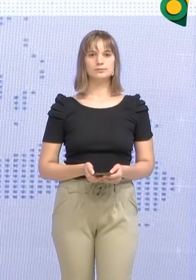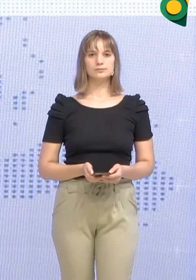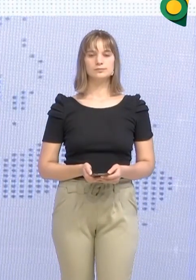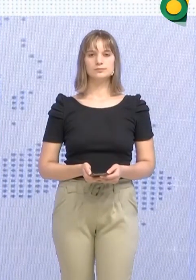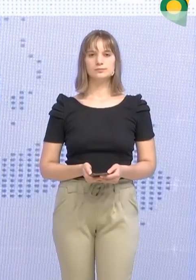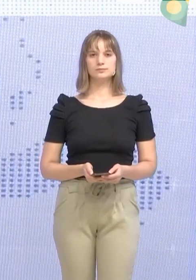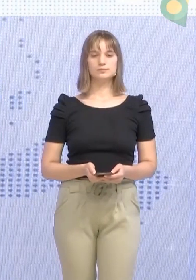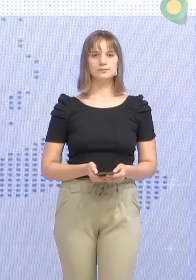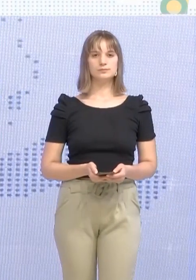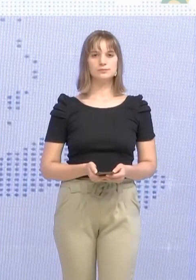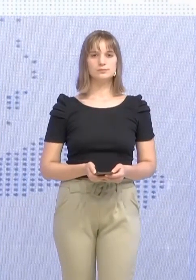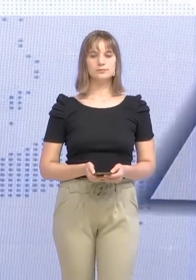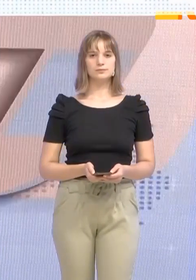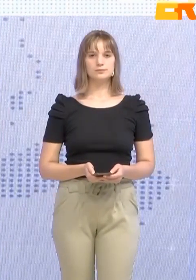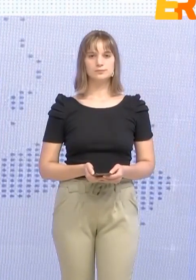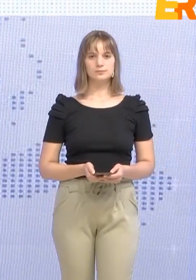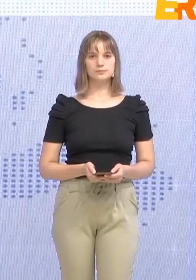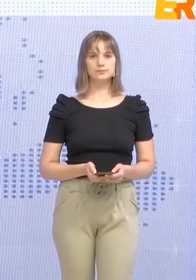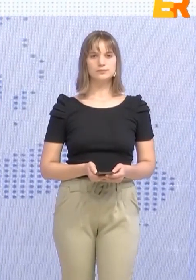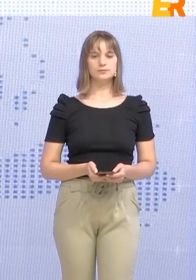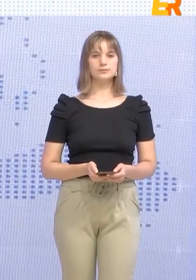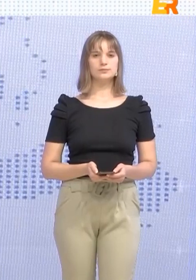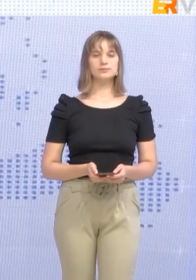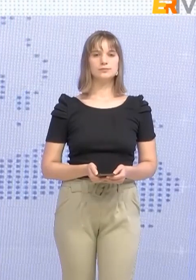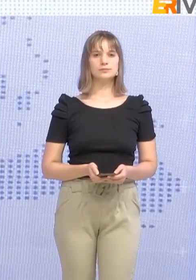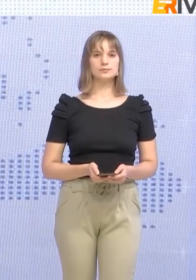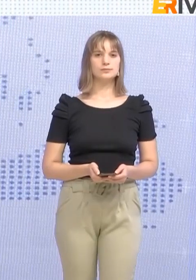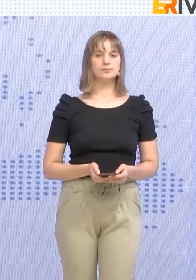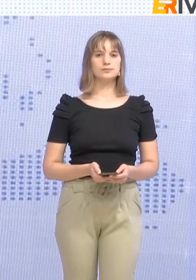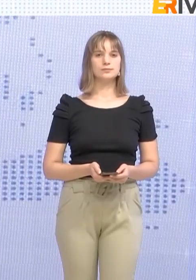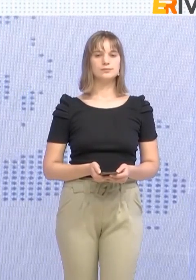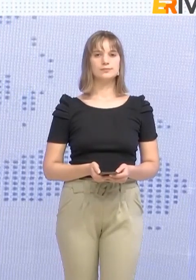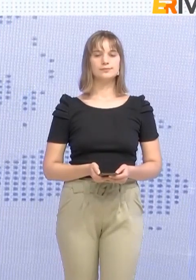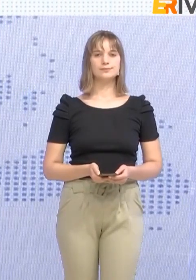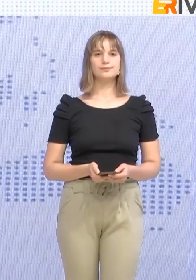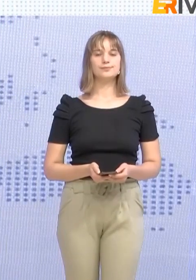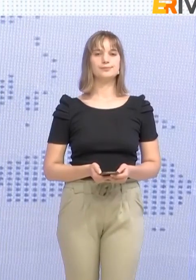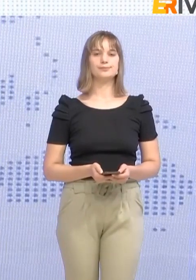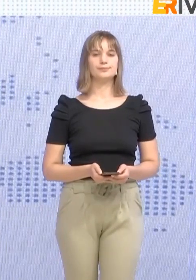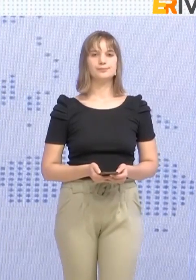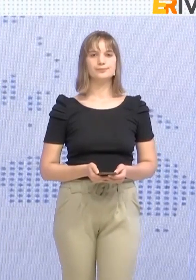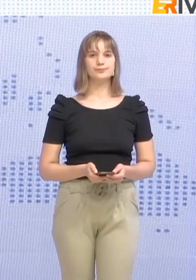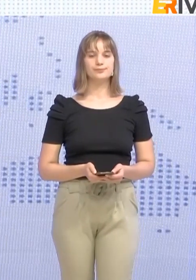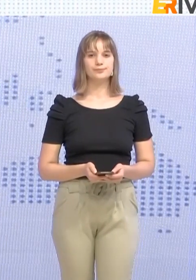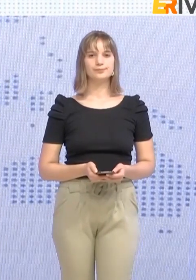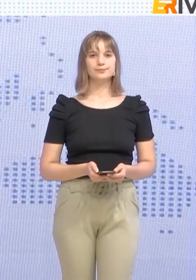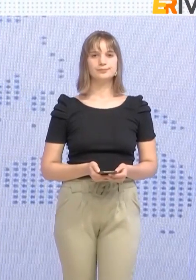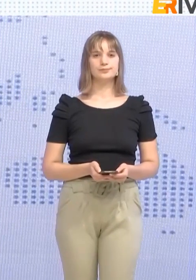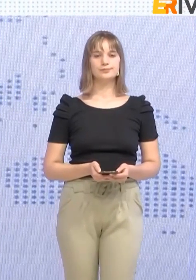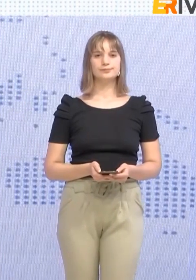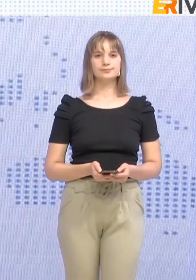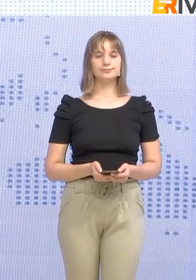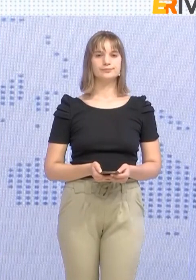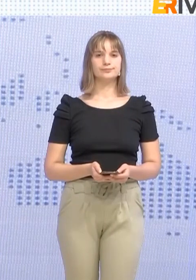plata se transfiere a una cuenta de un banco virtual normalmente. Para que